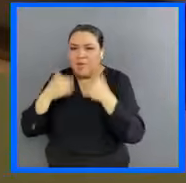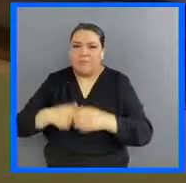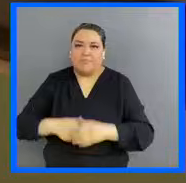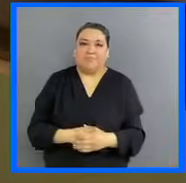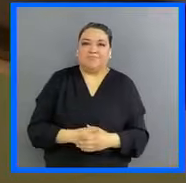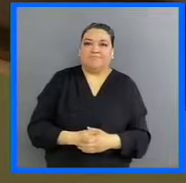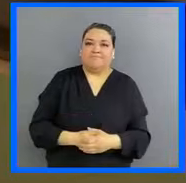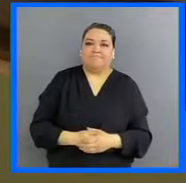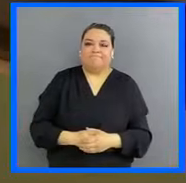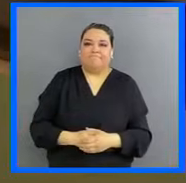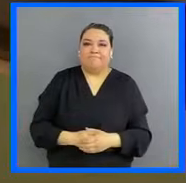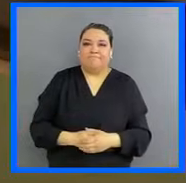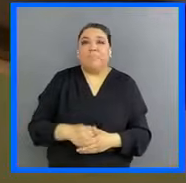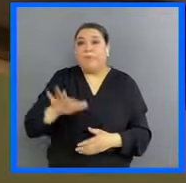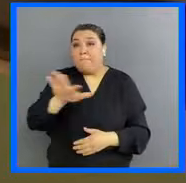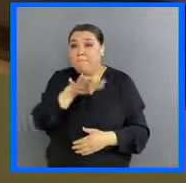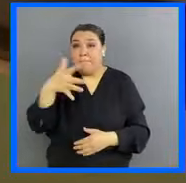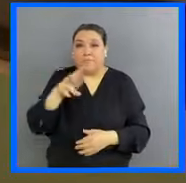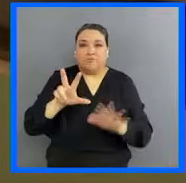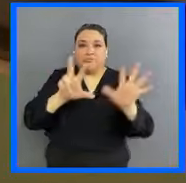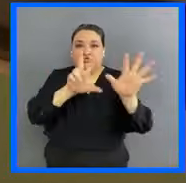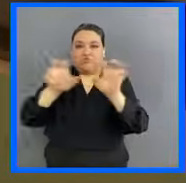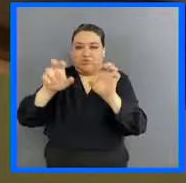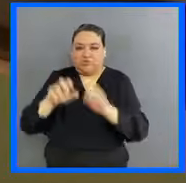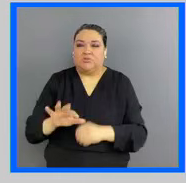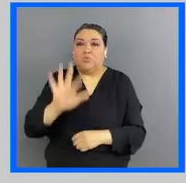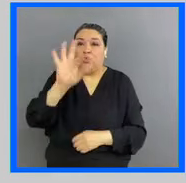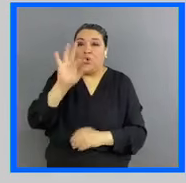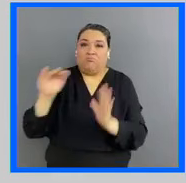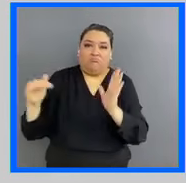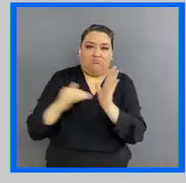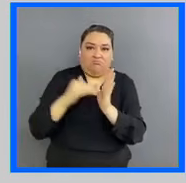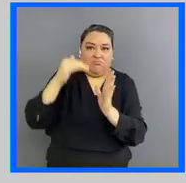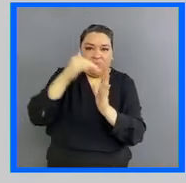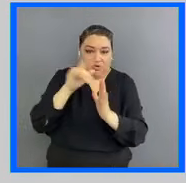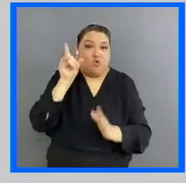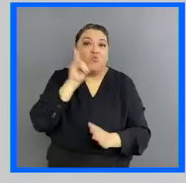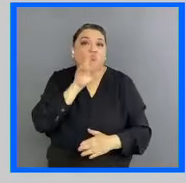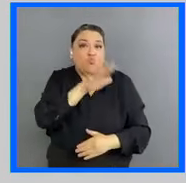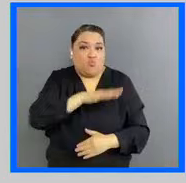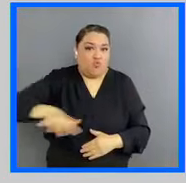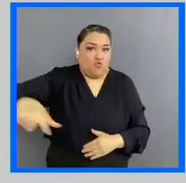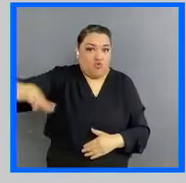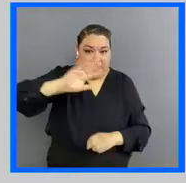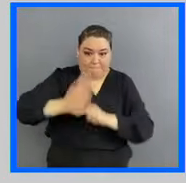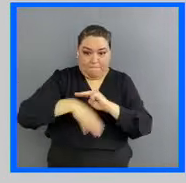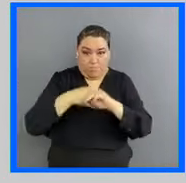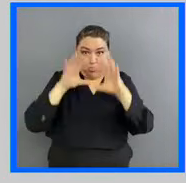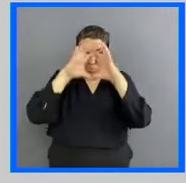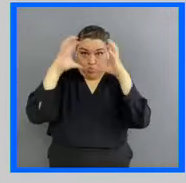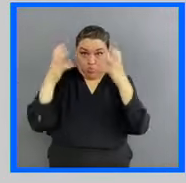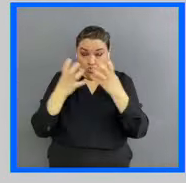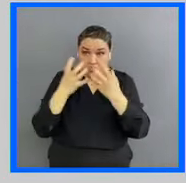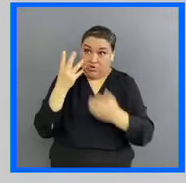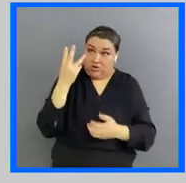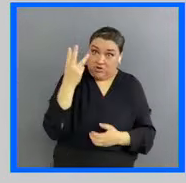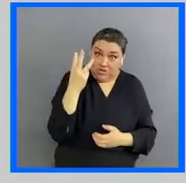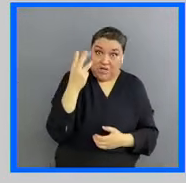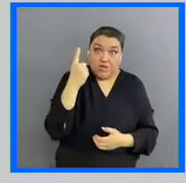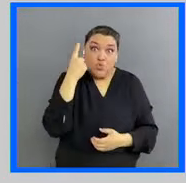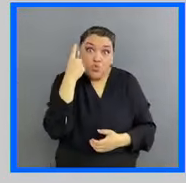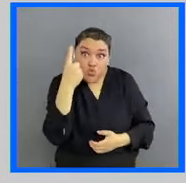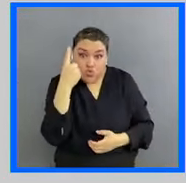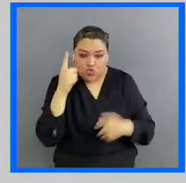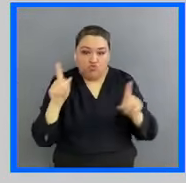Cerca de 840 millones de mujeres, casi 1 de cada 3 en todo el mundo, han sufrido violencia de pareja o sexual en